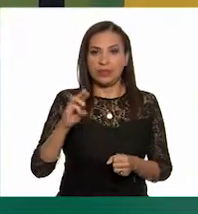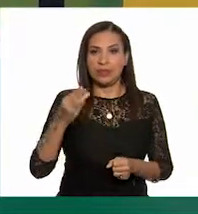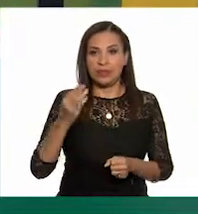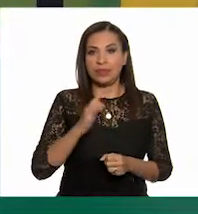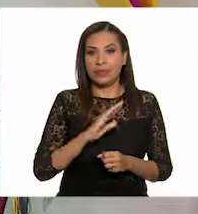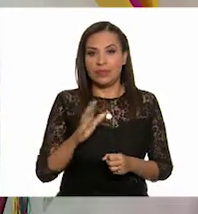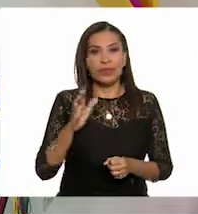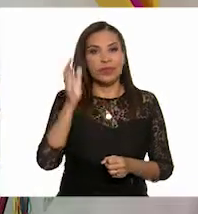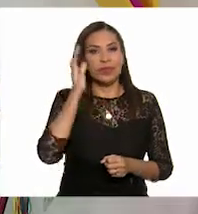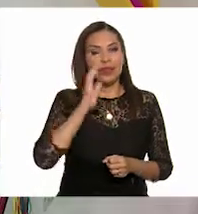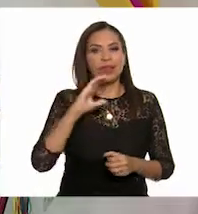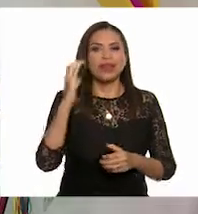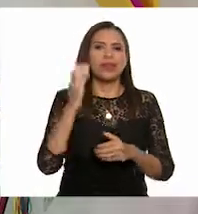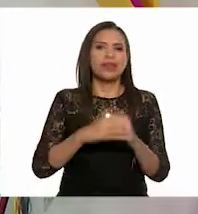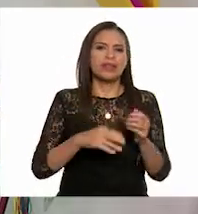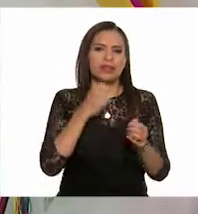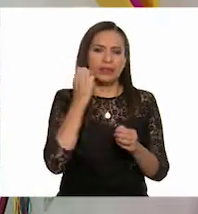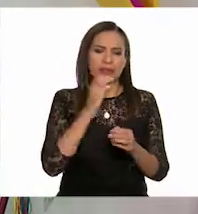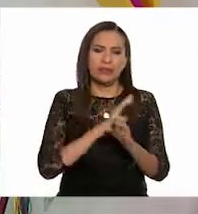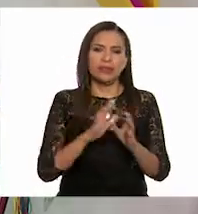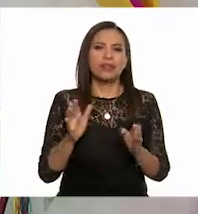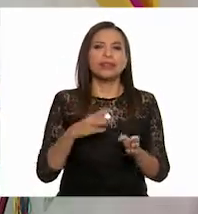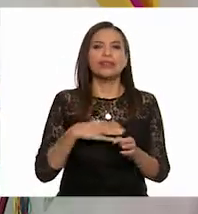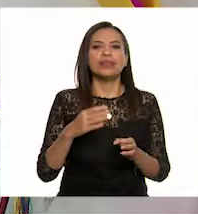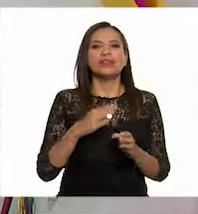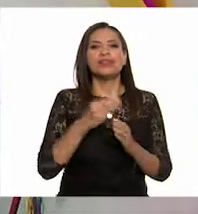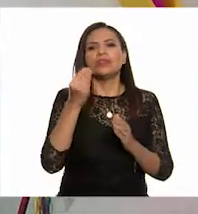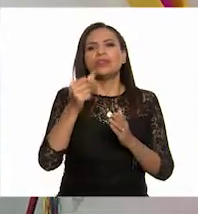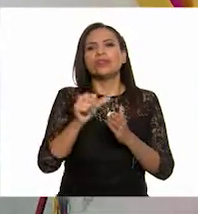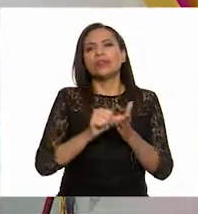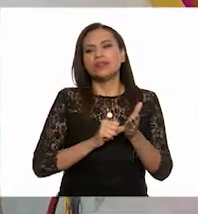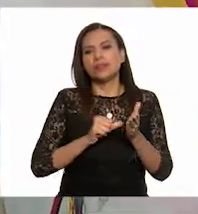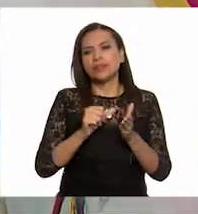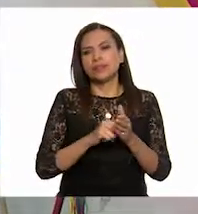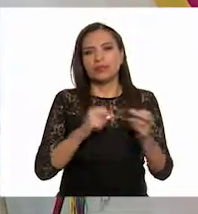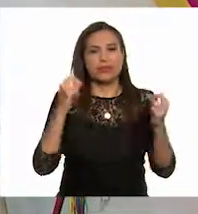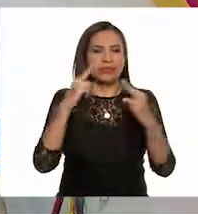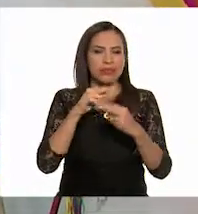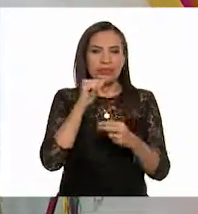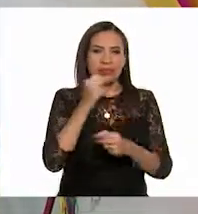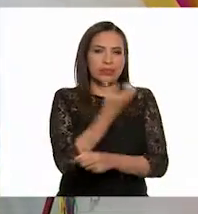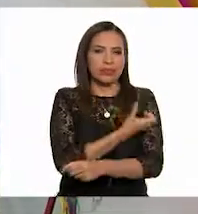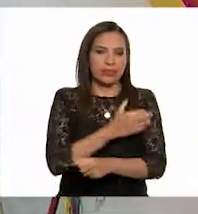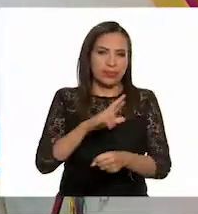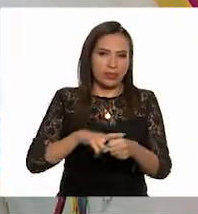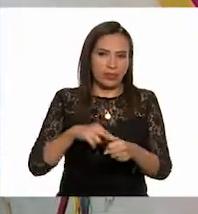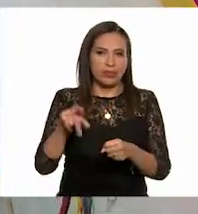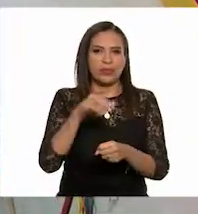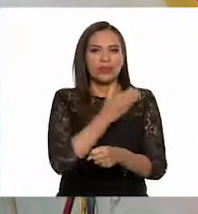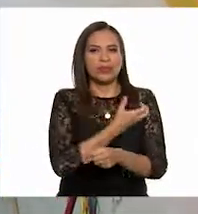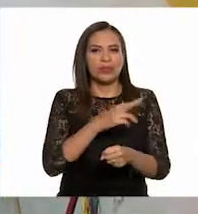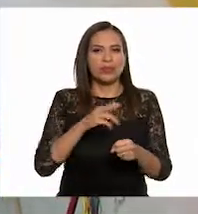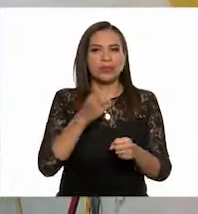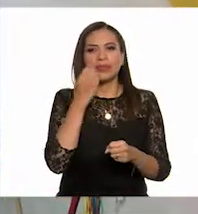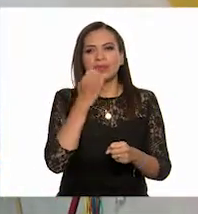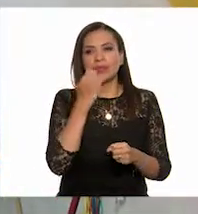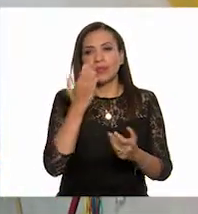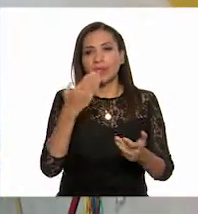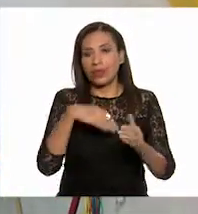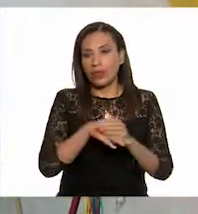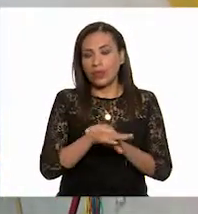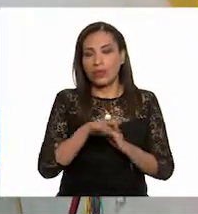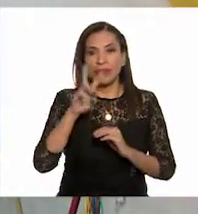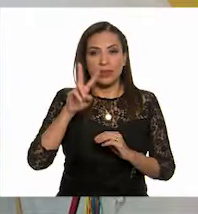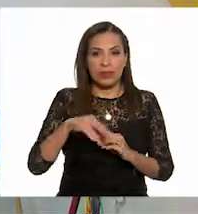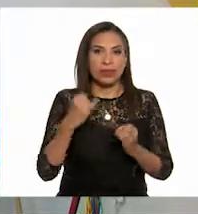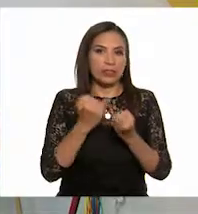mayo, ya casi termina el ciclo escolar y ya llevamos muchos meses sin ver a nuestras compañeras y compañeritos de la escuela. Y es